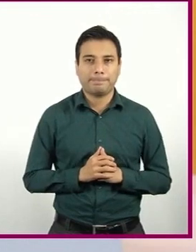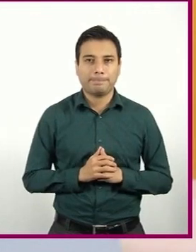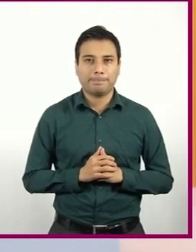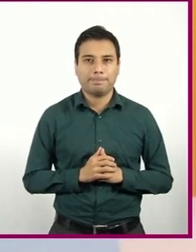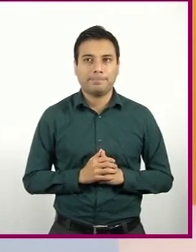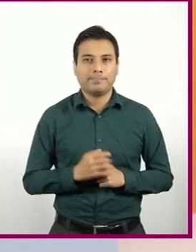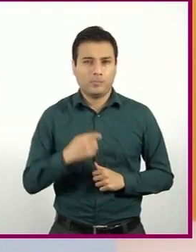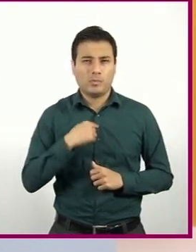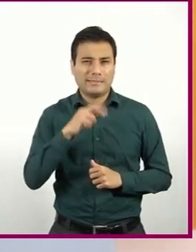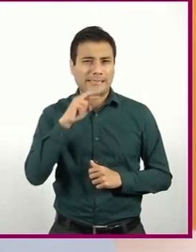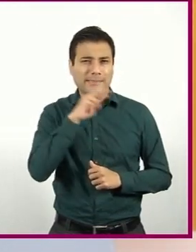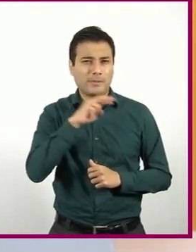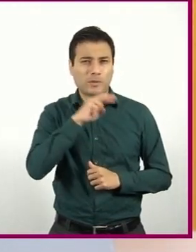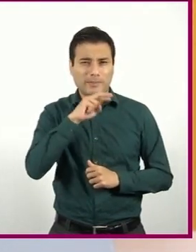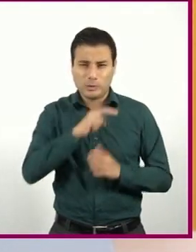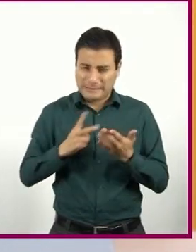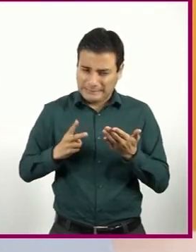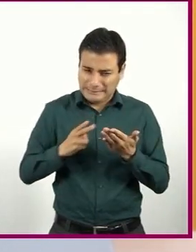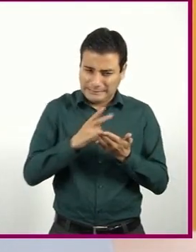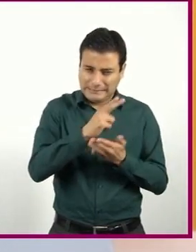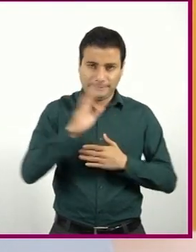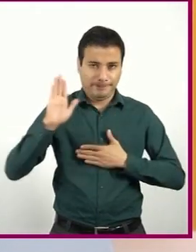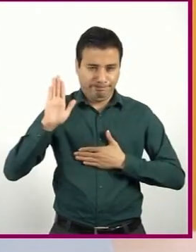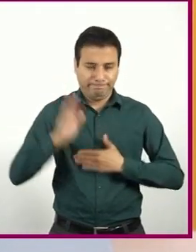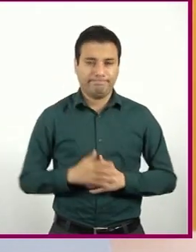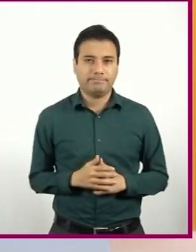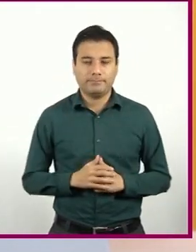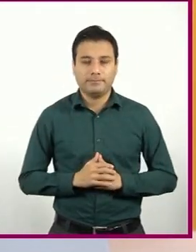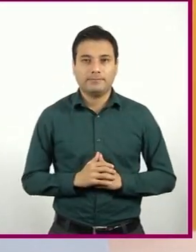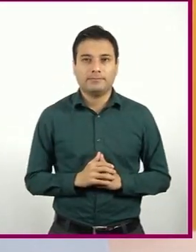Prometo ir lo más rápido que pueda.